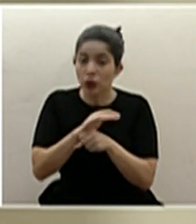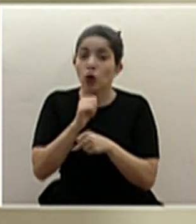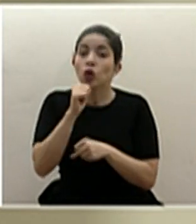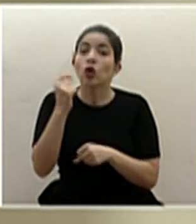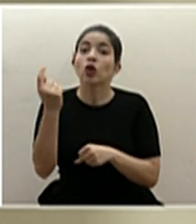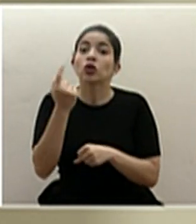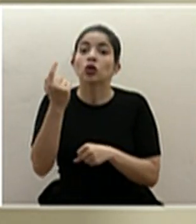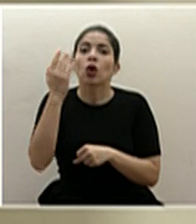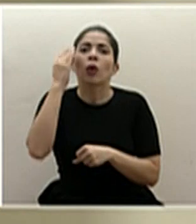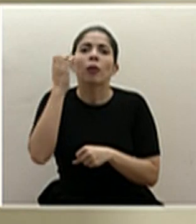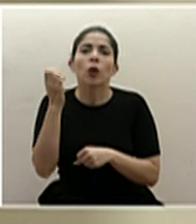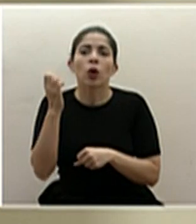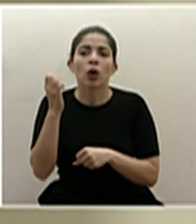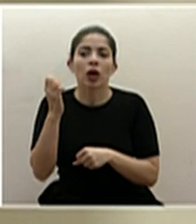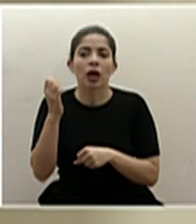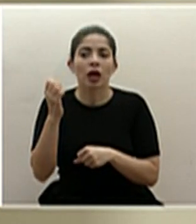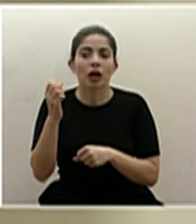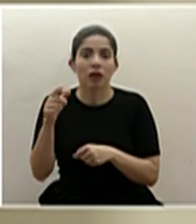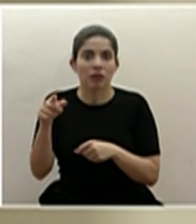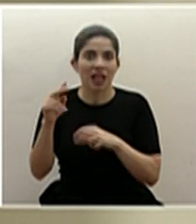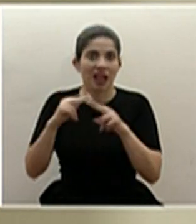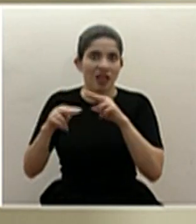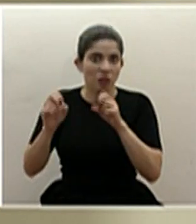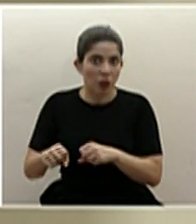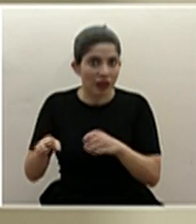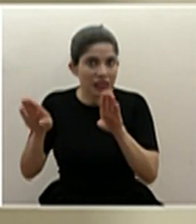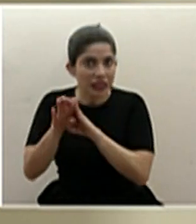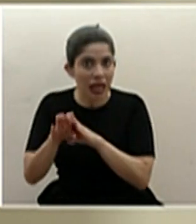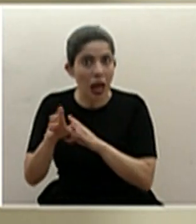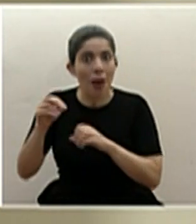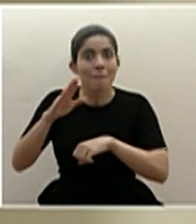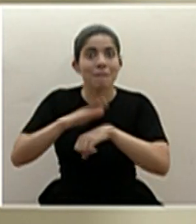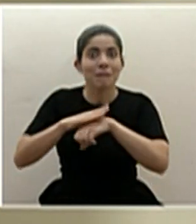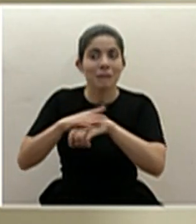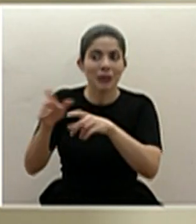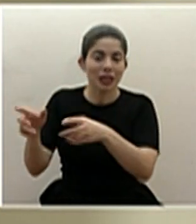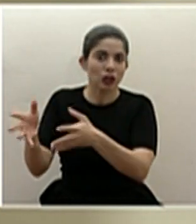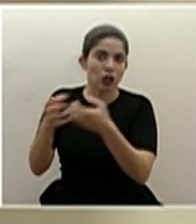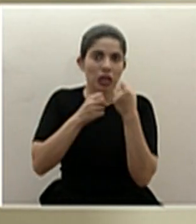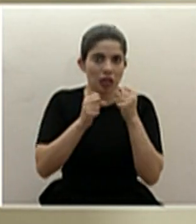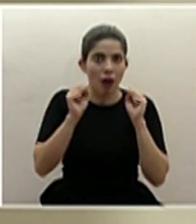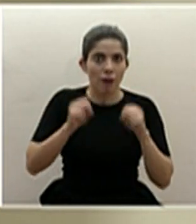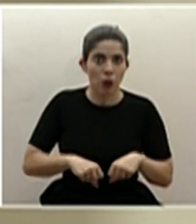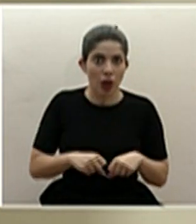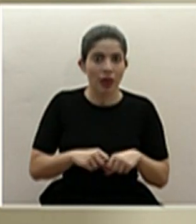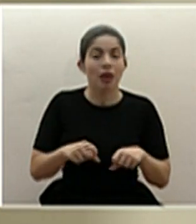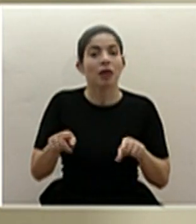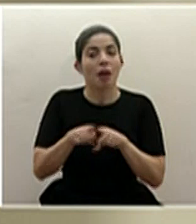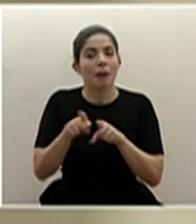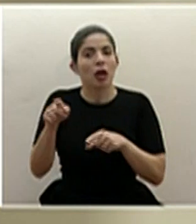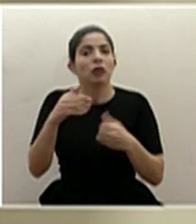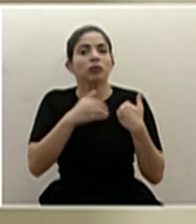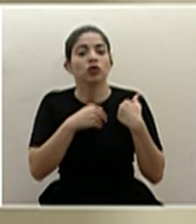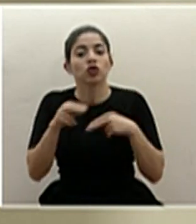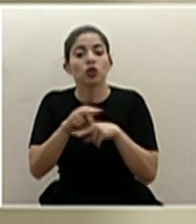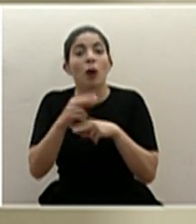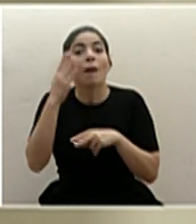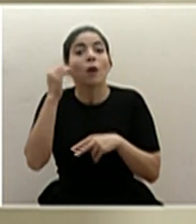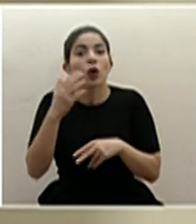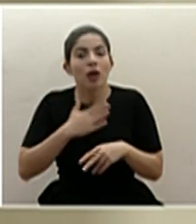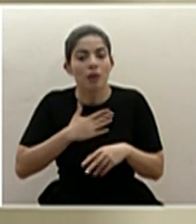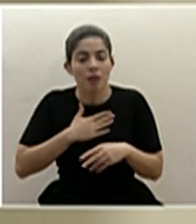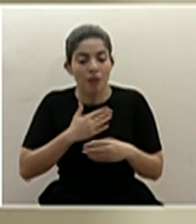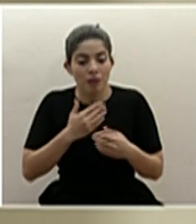solamente por un hecho de que se les pueda cerrar su actividad, se les pueda quitar un permiso sanitario de funcionamiento, sino por el hecho de que están en nuestras